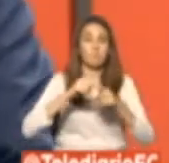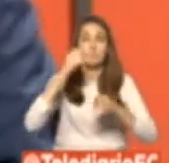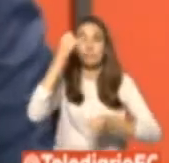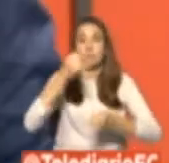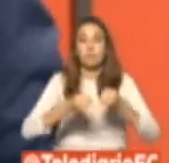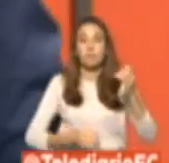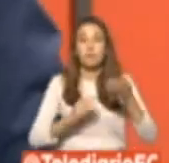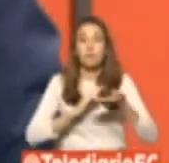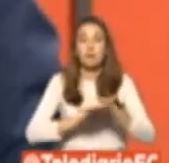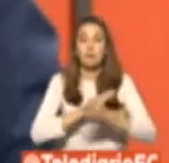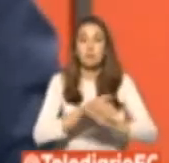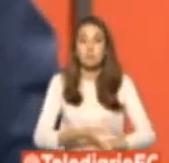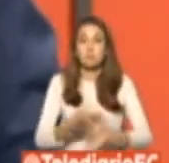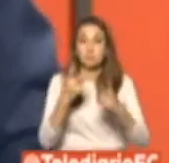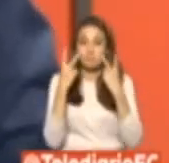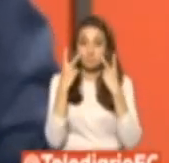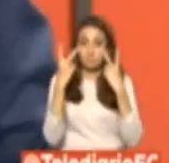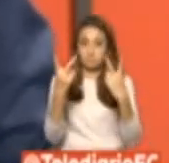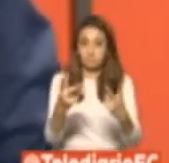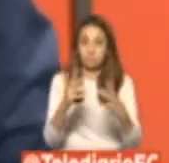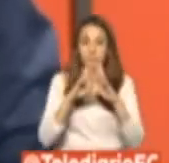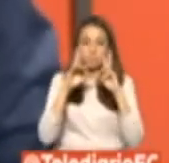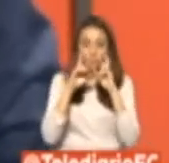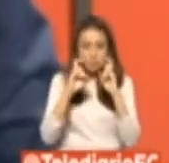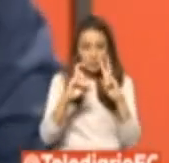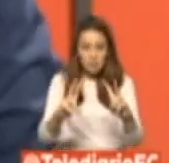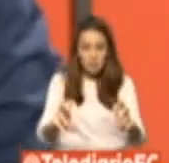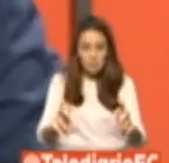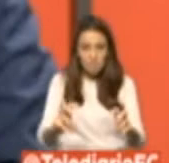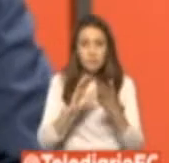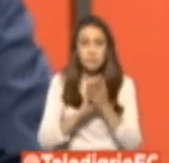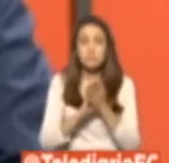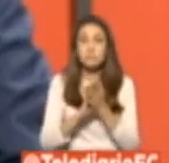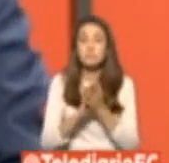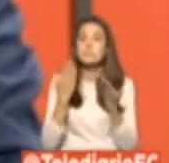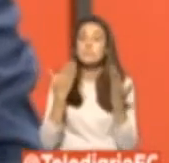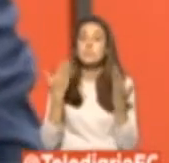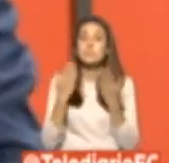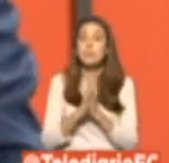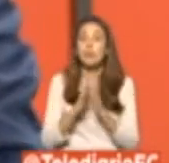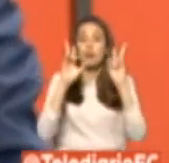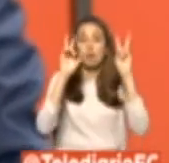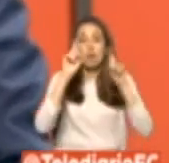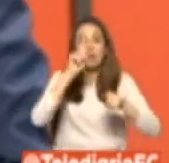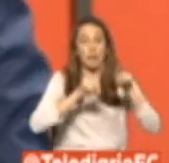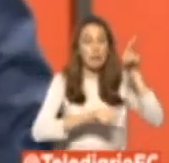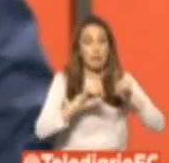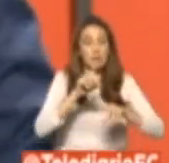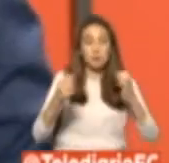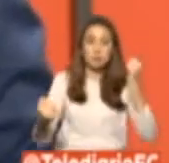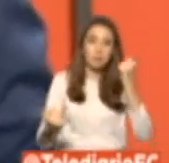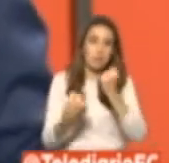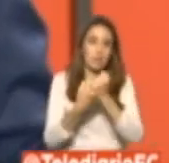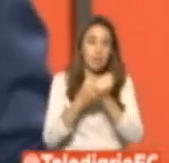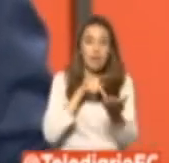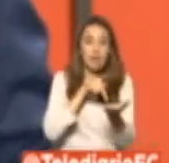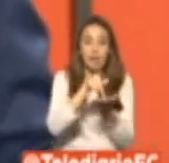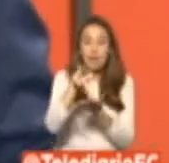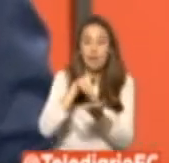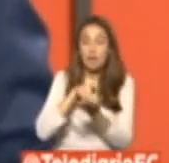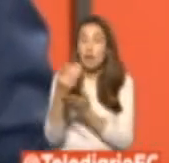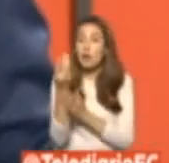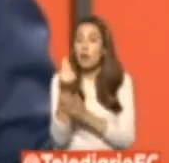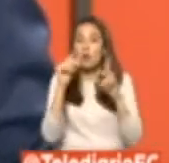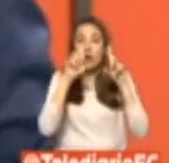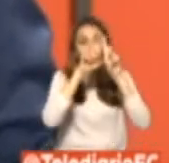horas, luego de que se conociera una investigación por parte de la CUN sobre diversos aportes de campaña de